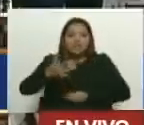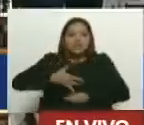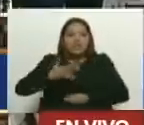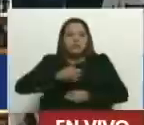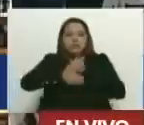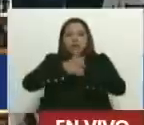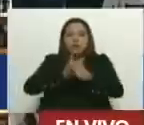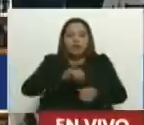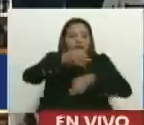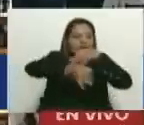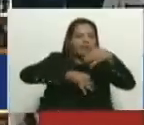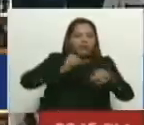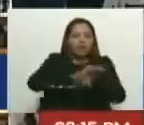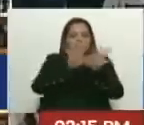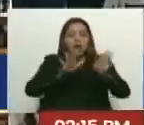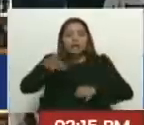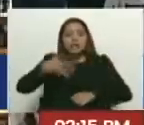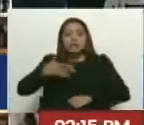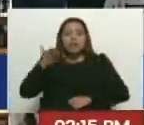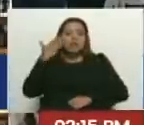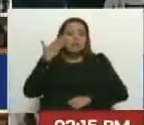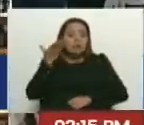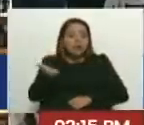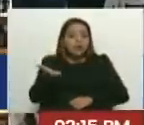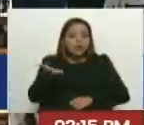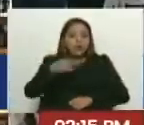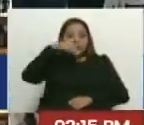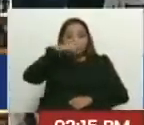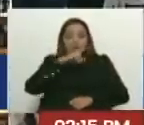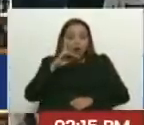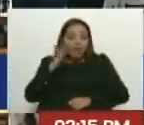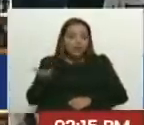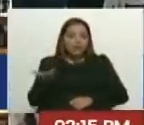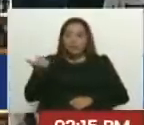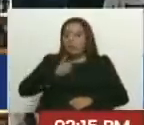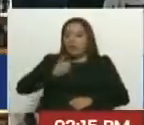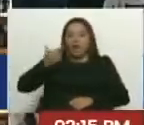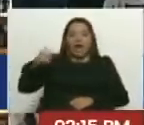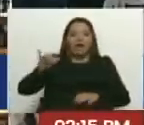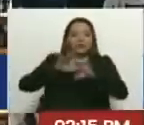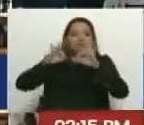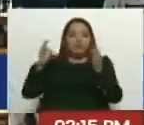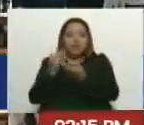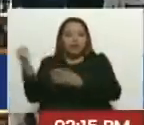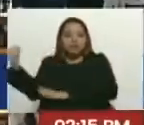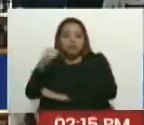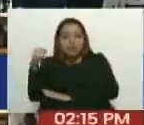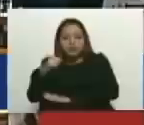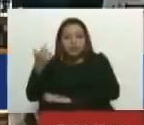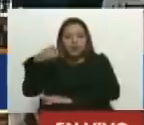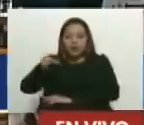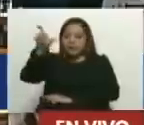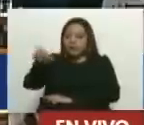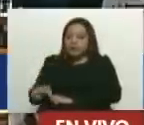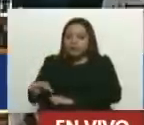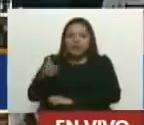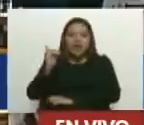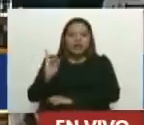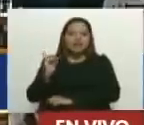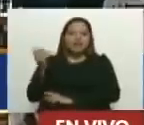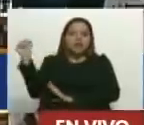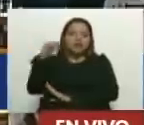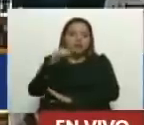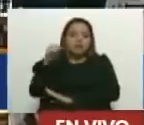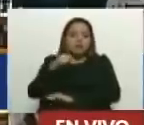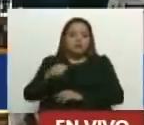amor, de lo que puede sentir una madre, un padre, cualquiera que tenga un familiar, que tenga una persona que se encuentre en el espectro autista.